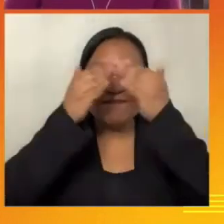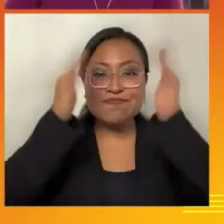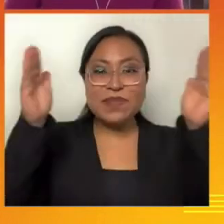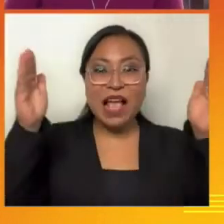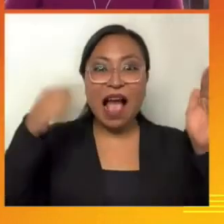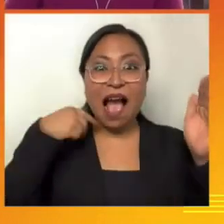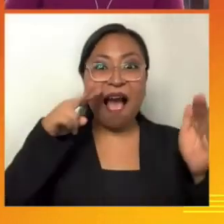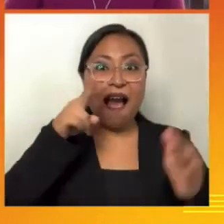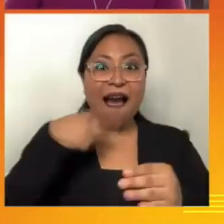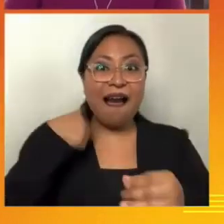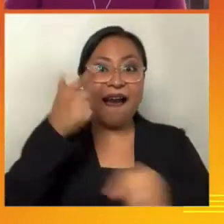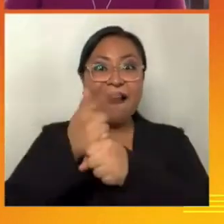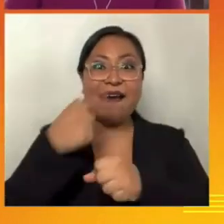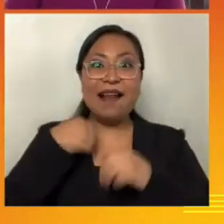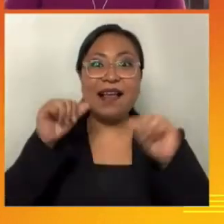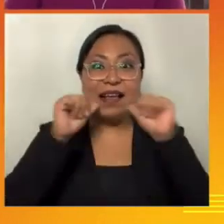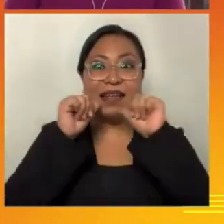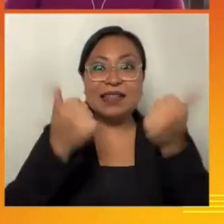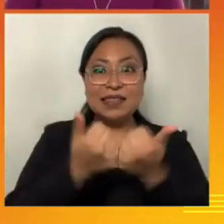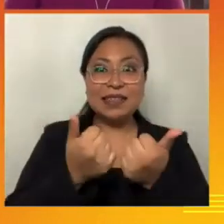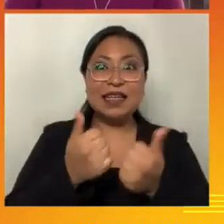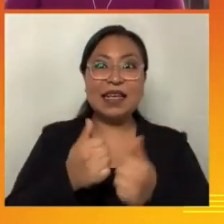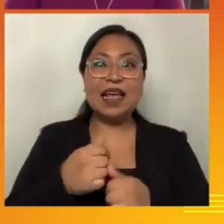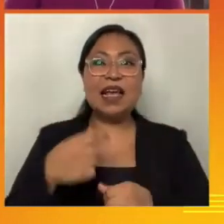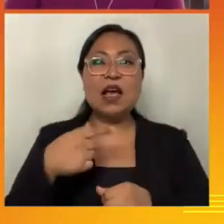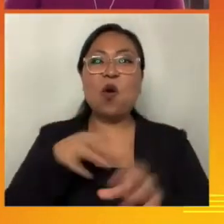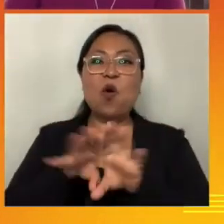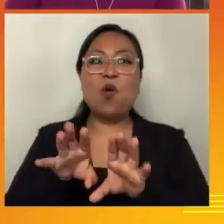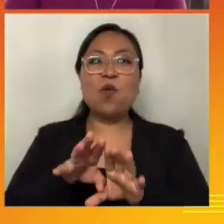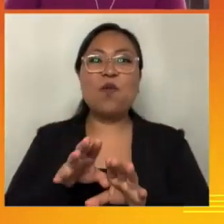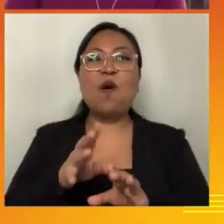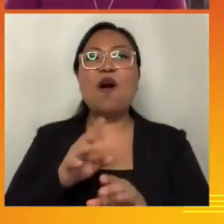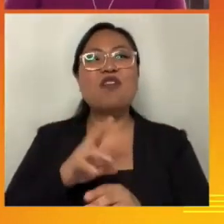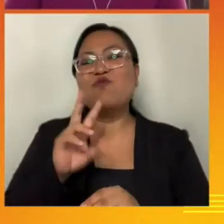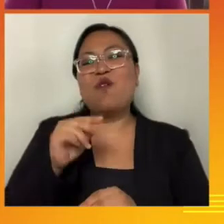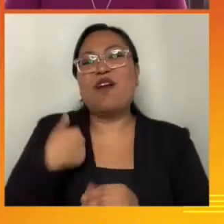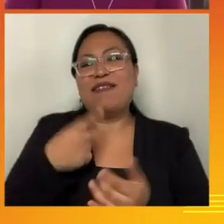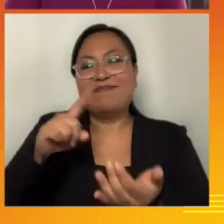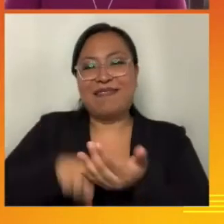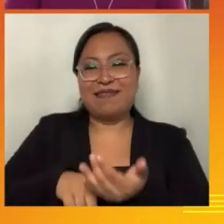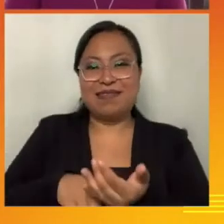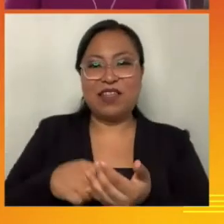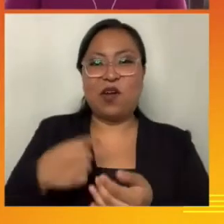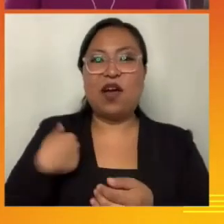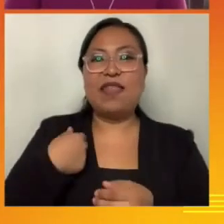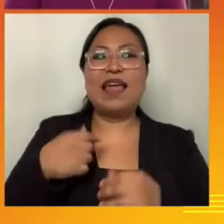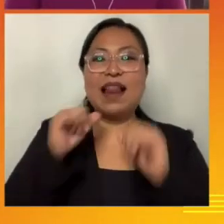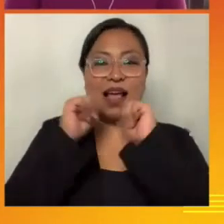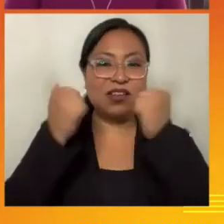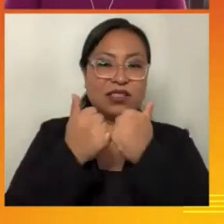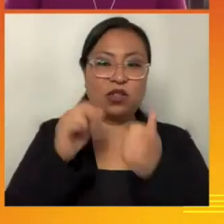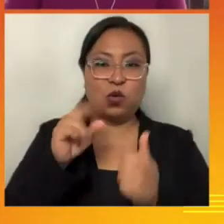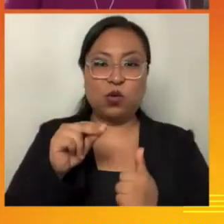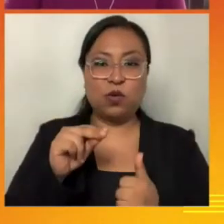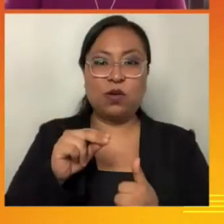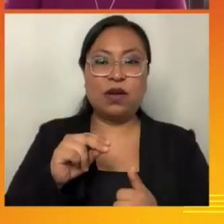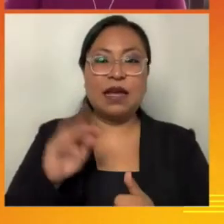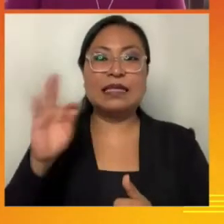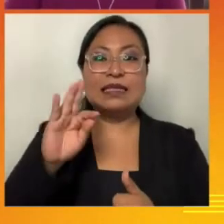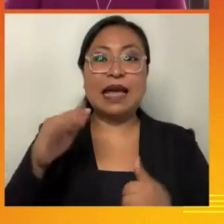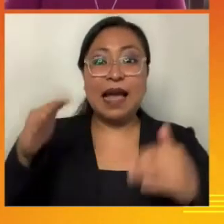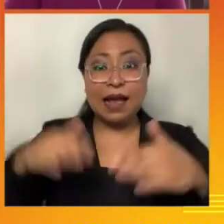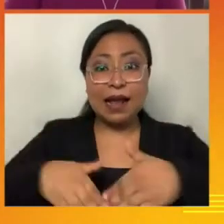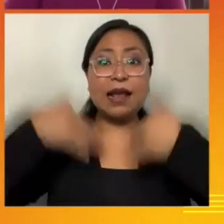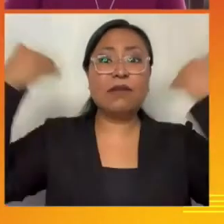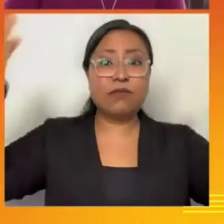tanto hacia el equipo interno, la parte operativa, sino esto es hacia el público